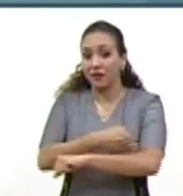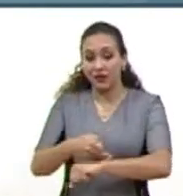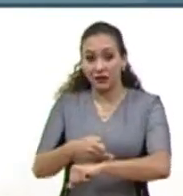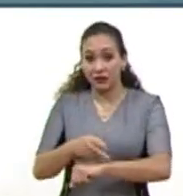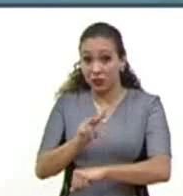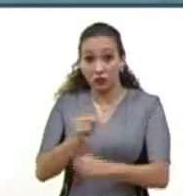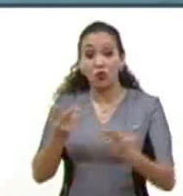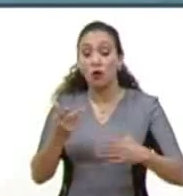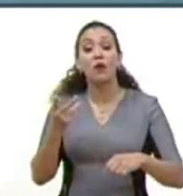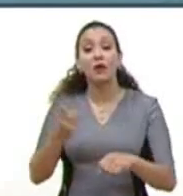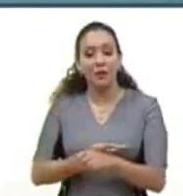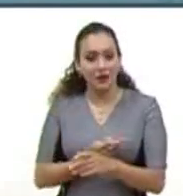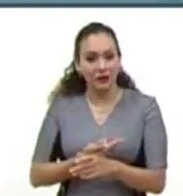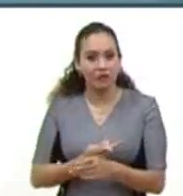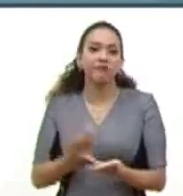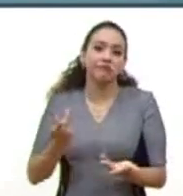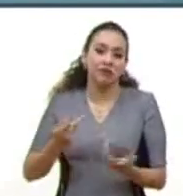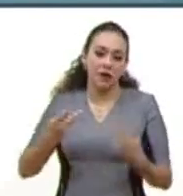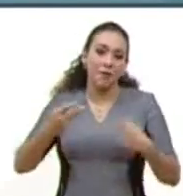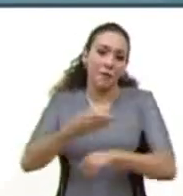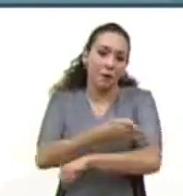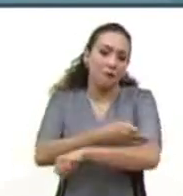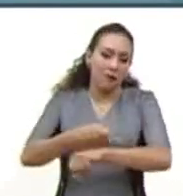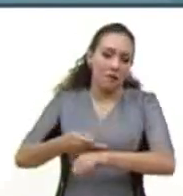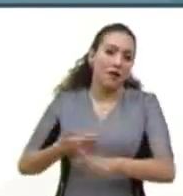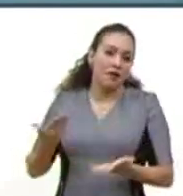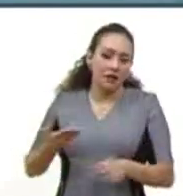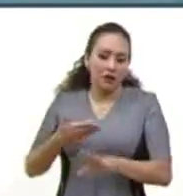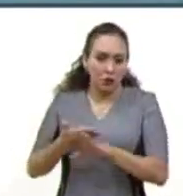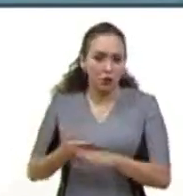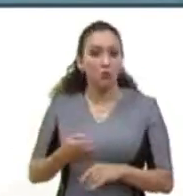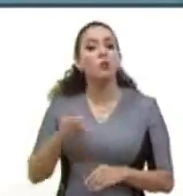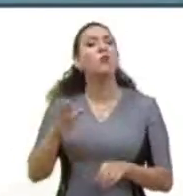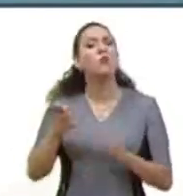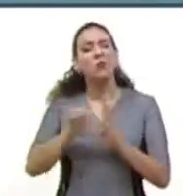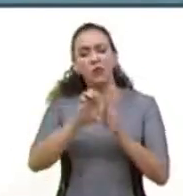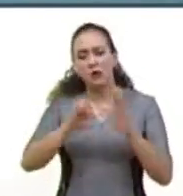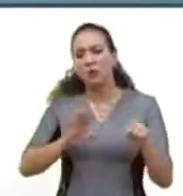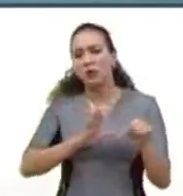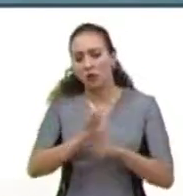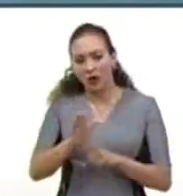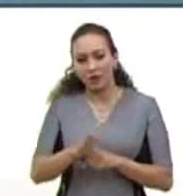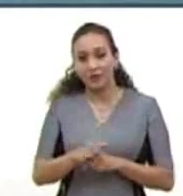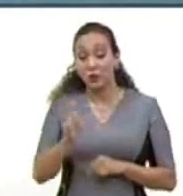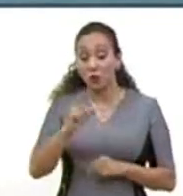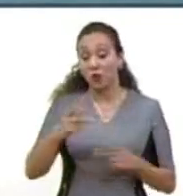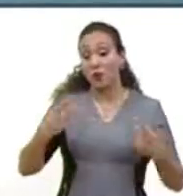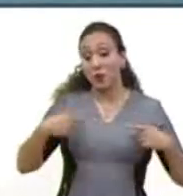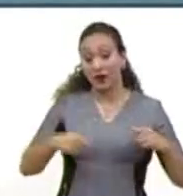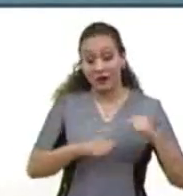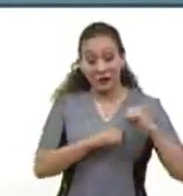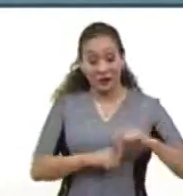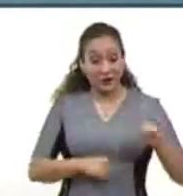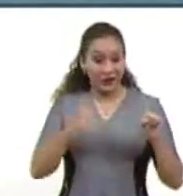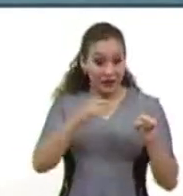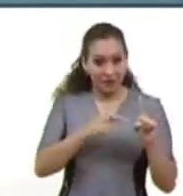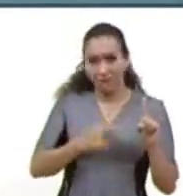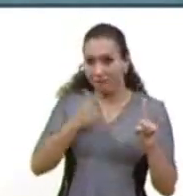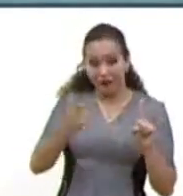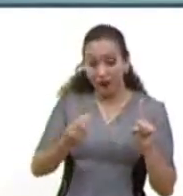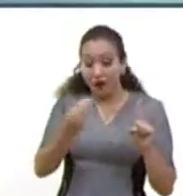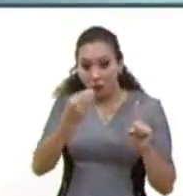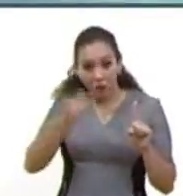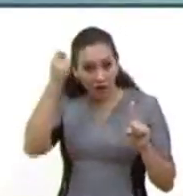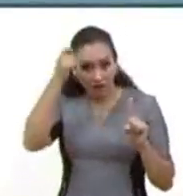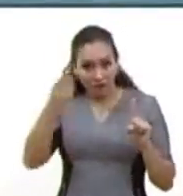justifica porque busca evitar el incumplimiento del pago de alimentos que afecta primordialmente a niñas, niños y adolescentes. Asimismo, determinó